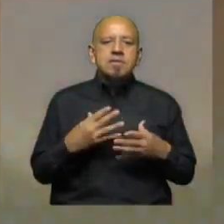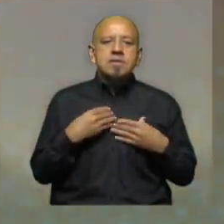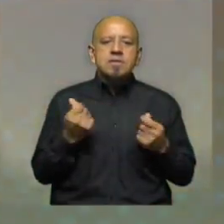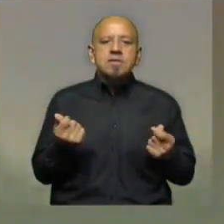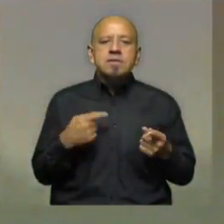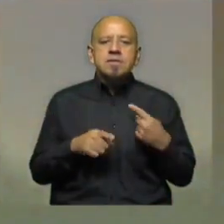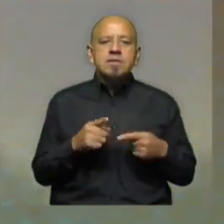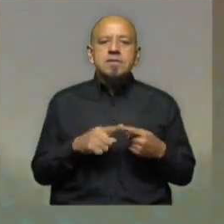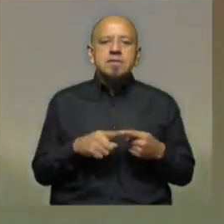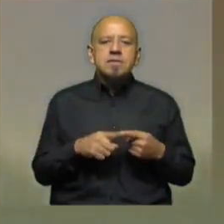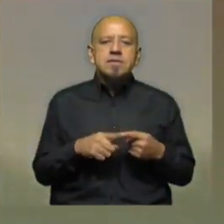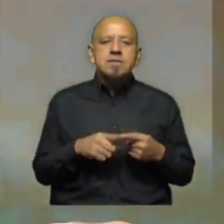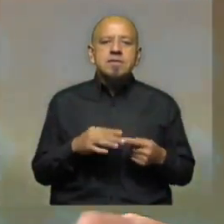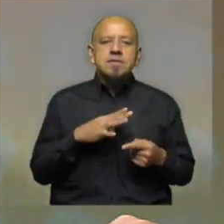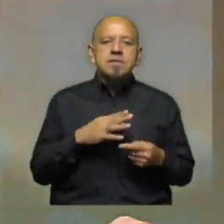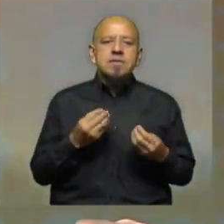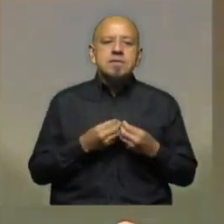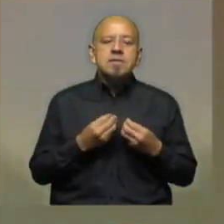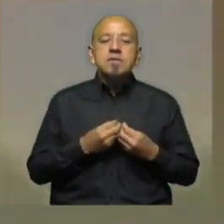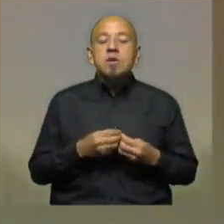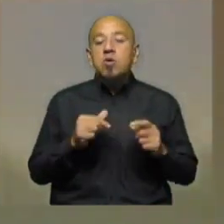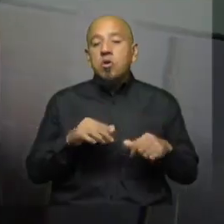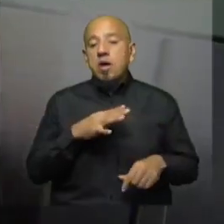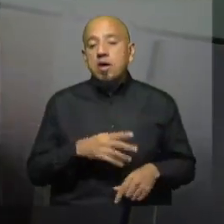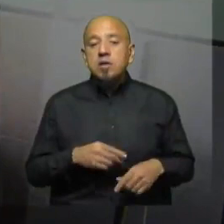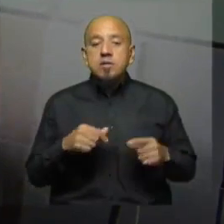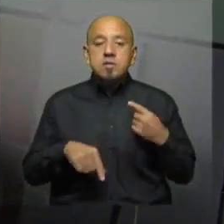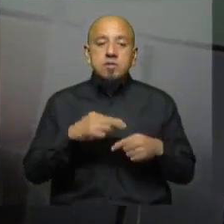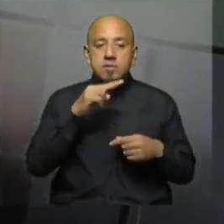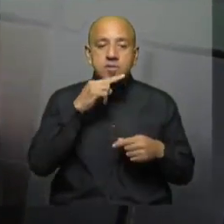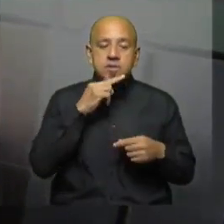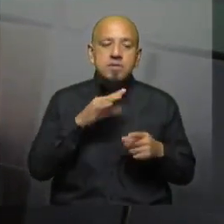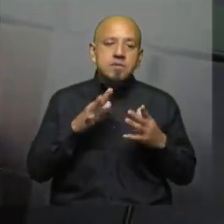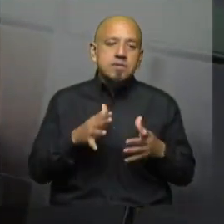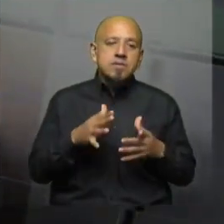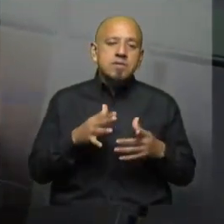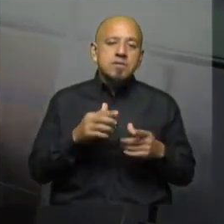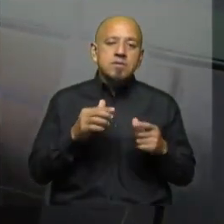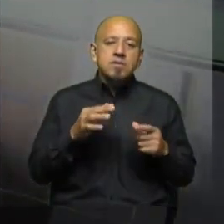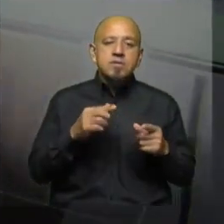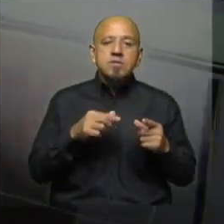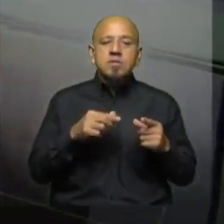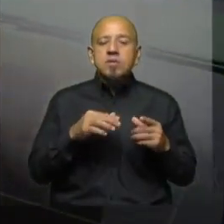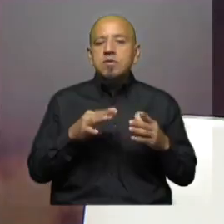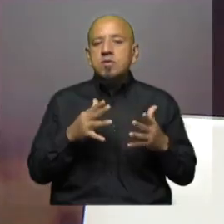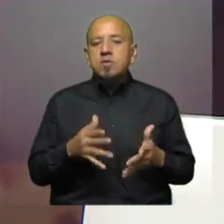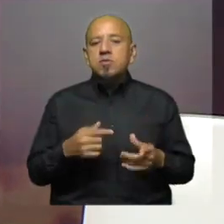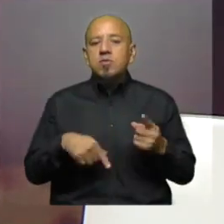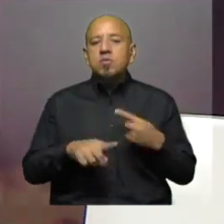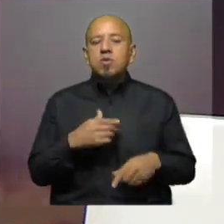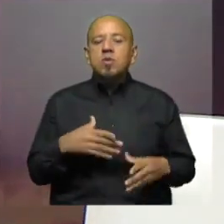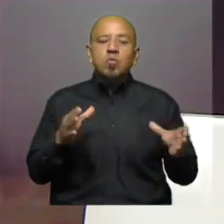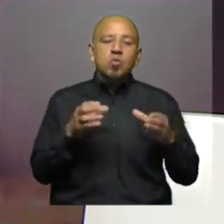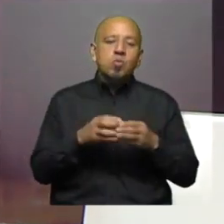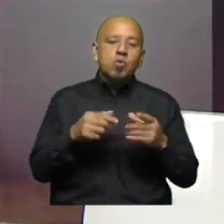calor. Pero bueno, hay muchas cosas para contar. Tenemos un programa bien de viernes con un cierre impresionante. Con una banda